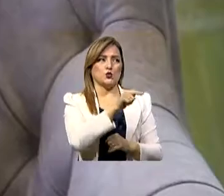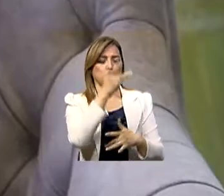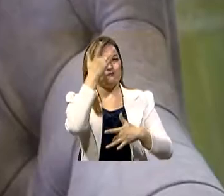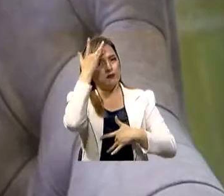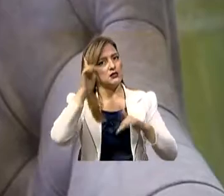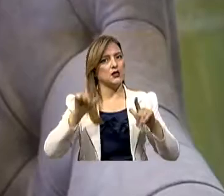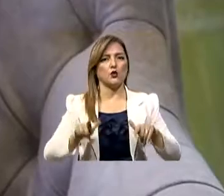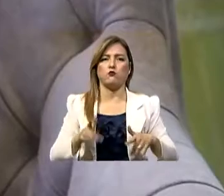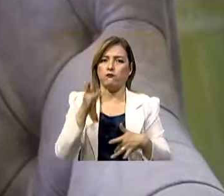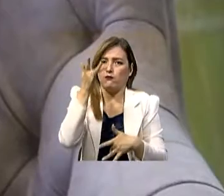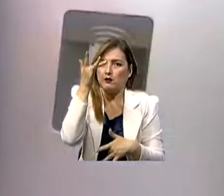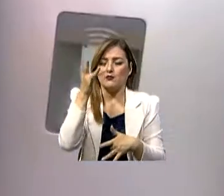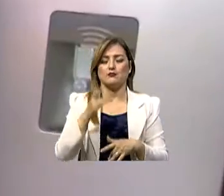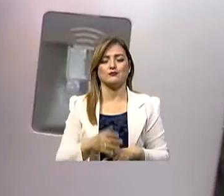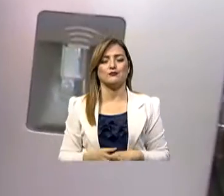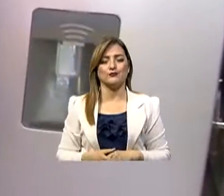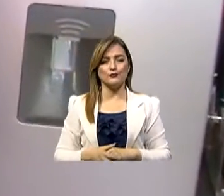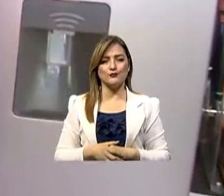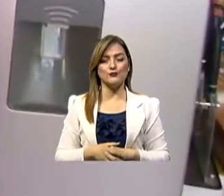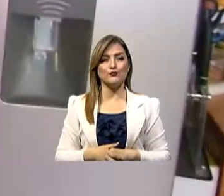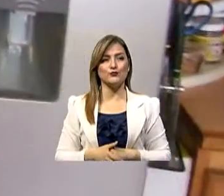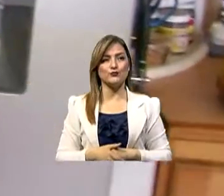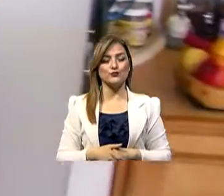así lo hicimos